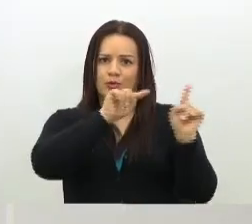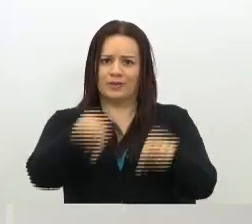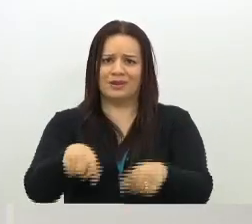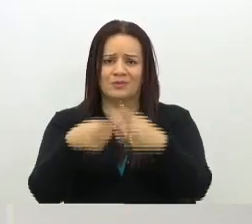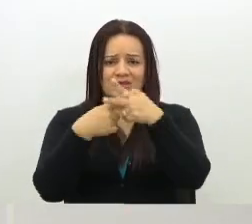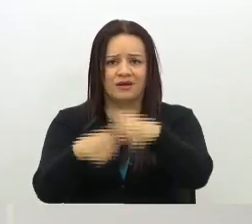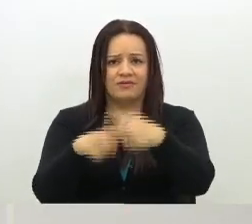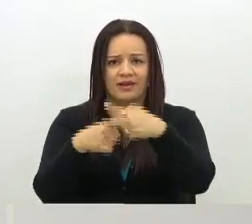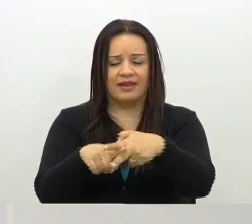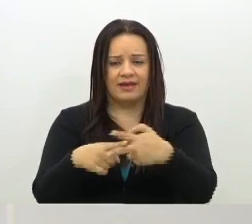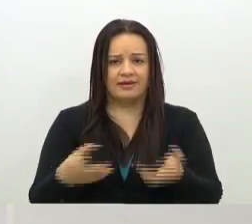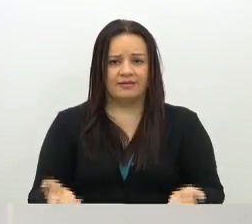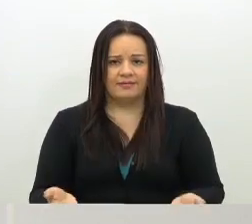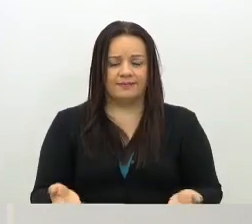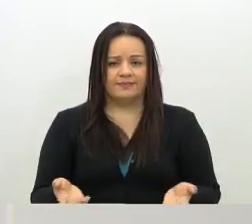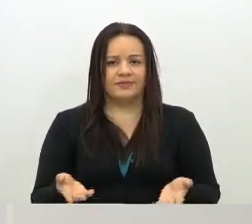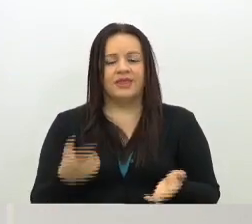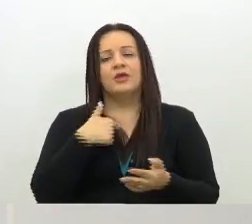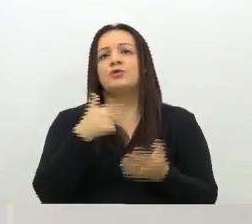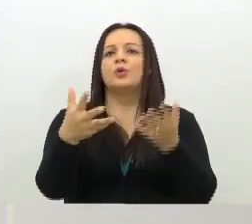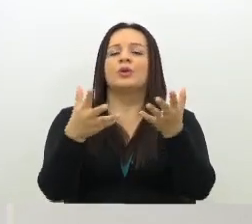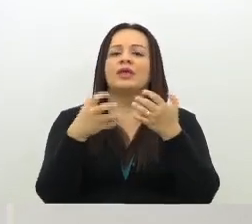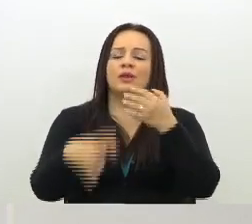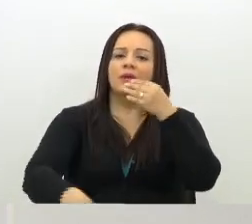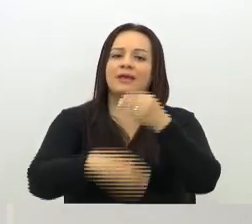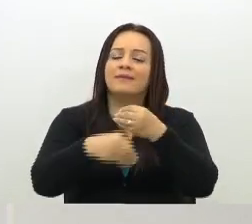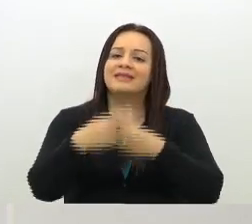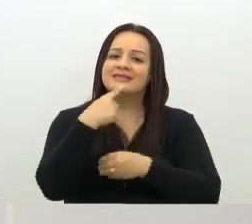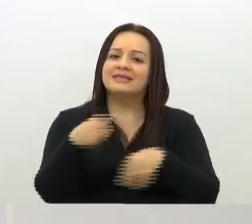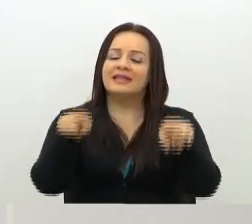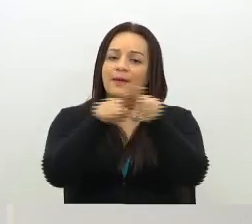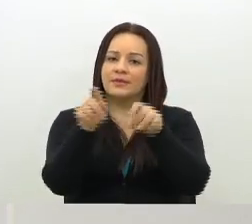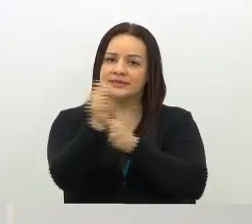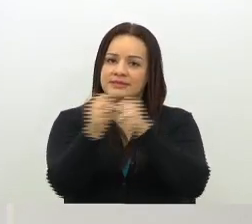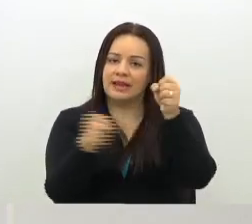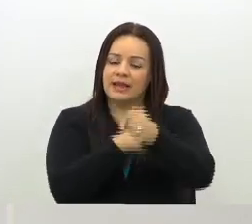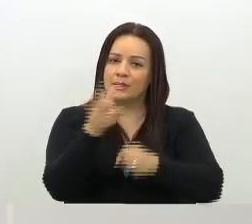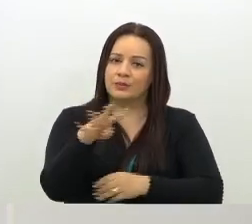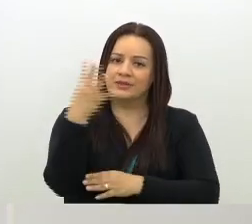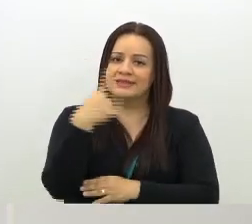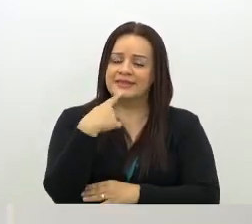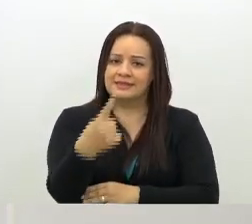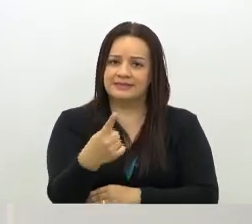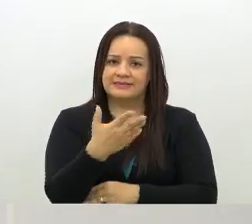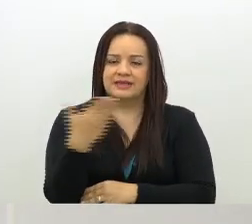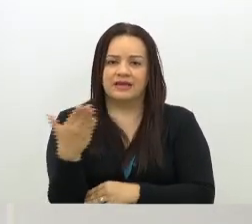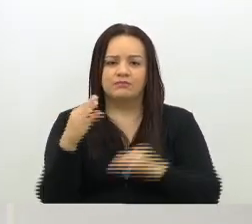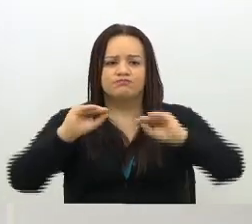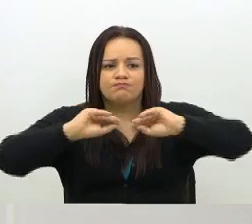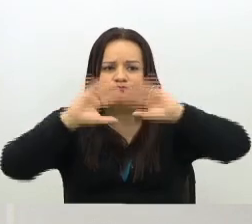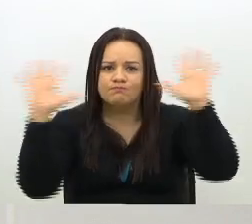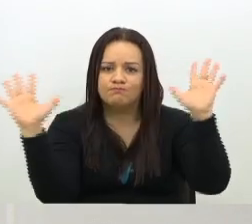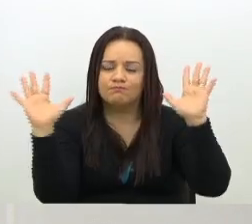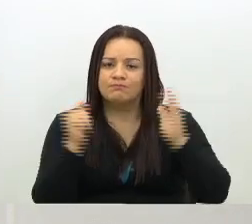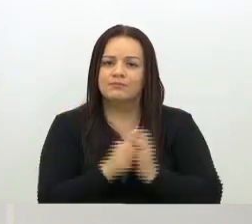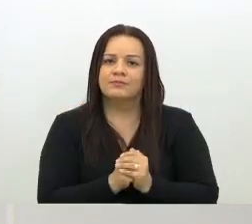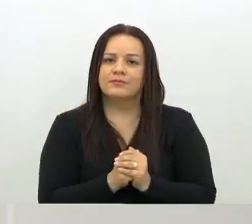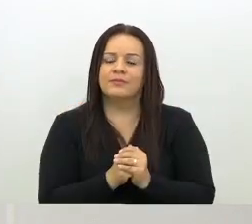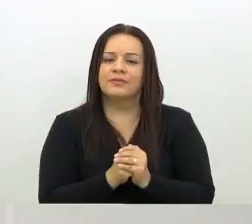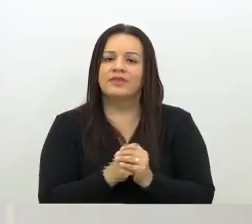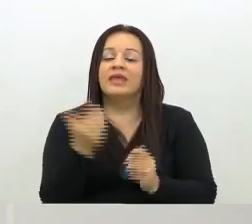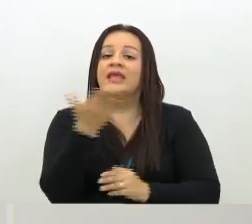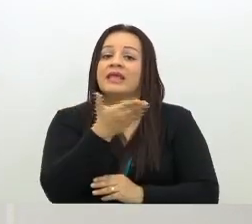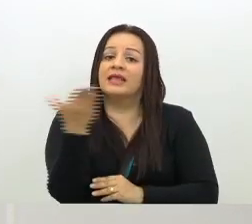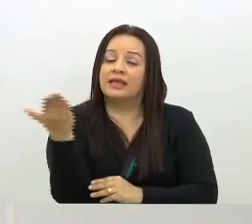arreglar. Quiero además decir que la Sala Constitucional dice con meridiana claridad